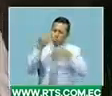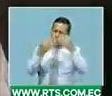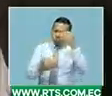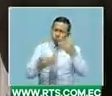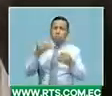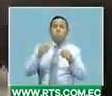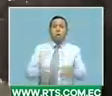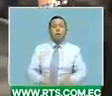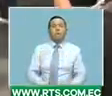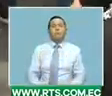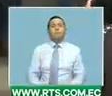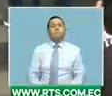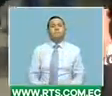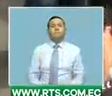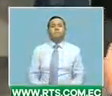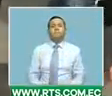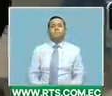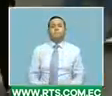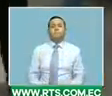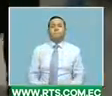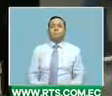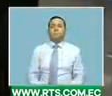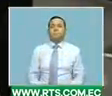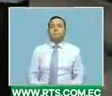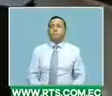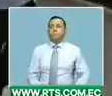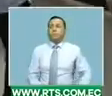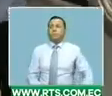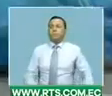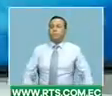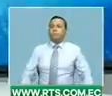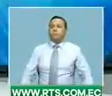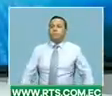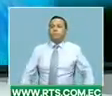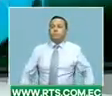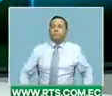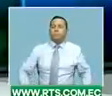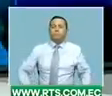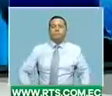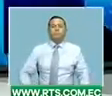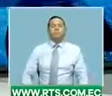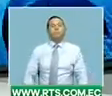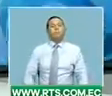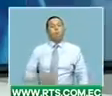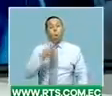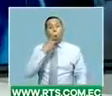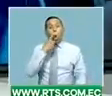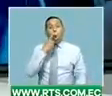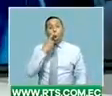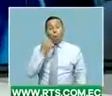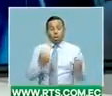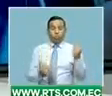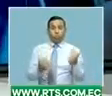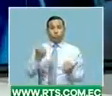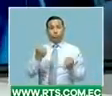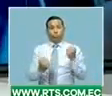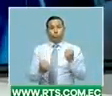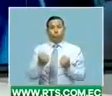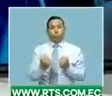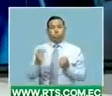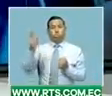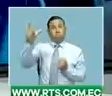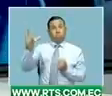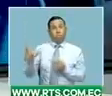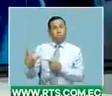Eduardo García desde la provincia de Manabí, informó Wendy Delgado. Un conductor agredió verbalmente a un agente de la ATM